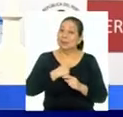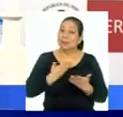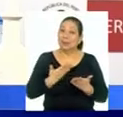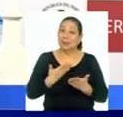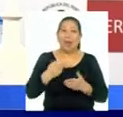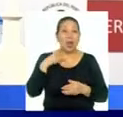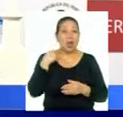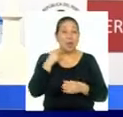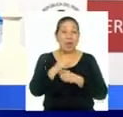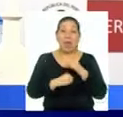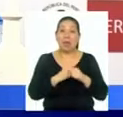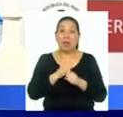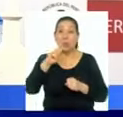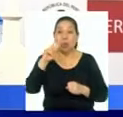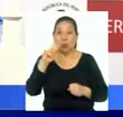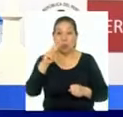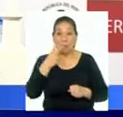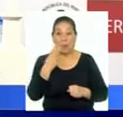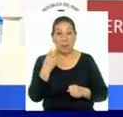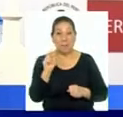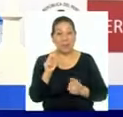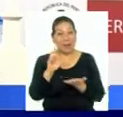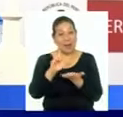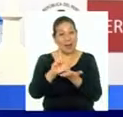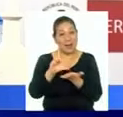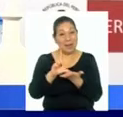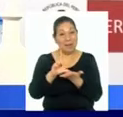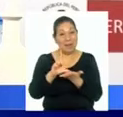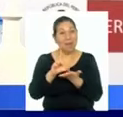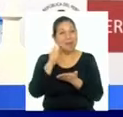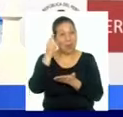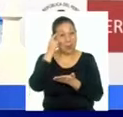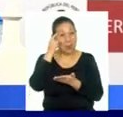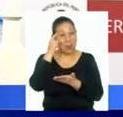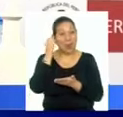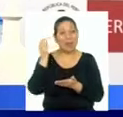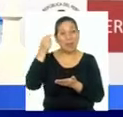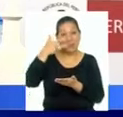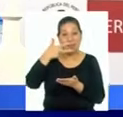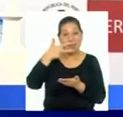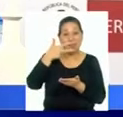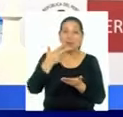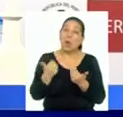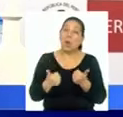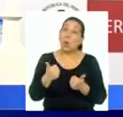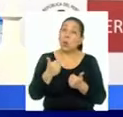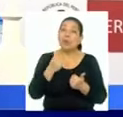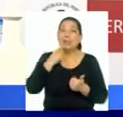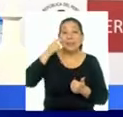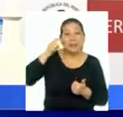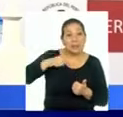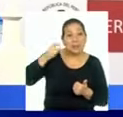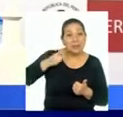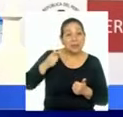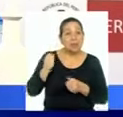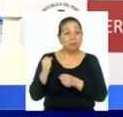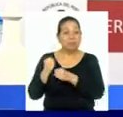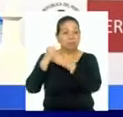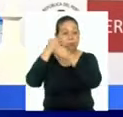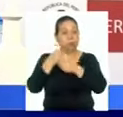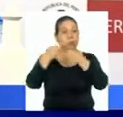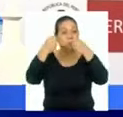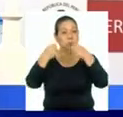en noviembre de 2020 en la ciudad de Lima. Y la tercera tiene que ver con la necesidad de fortalecer